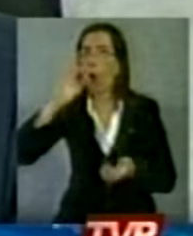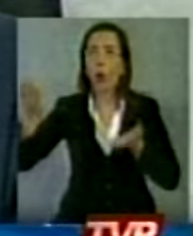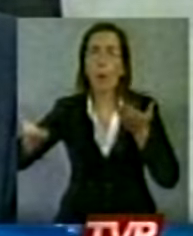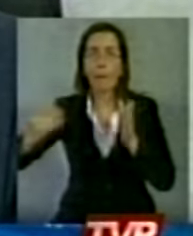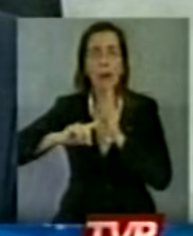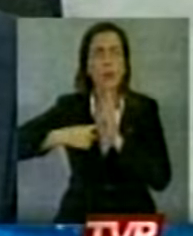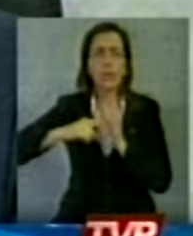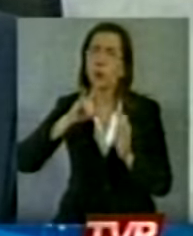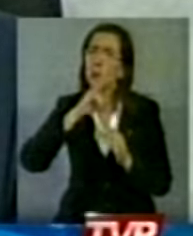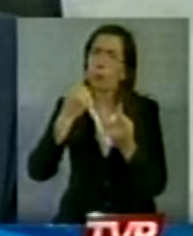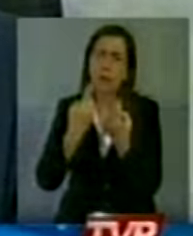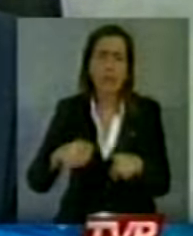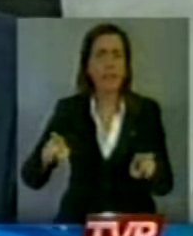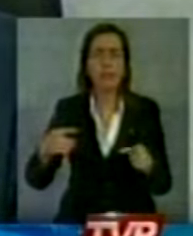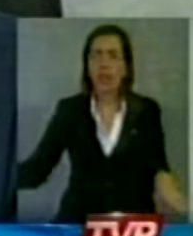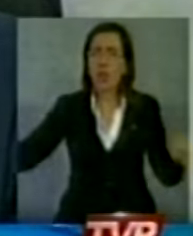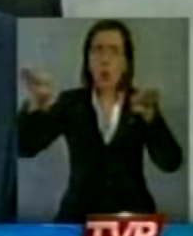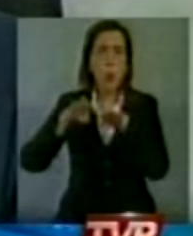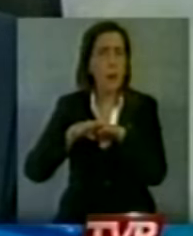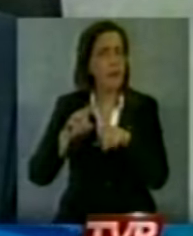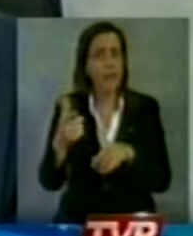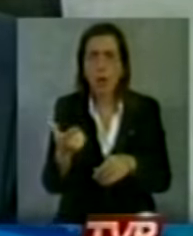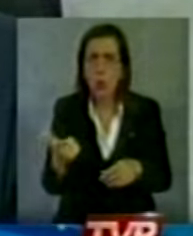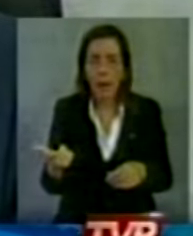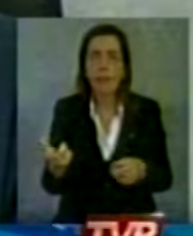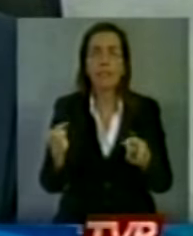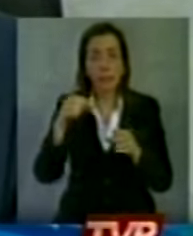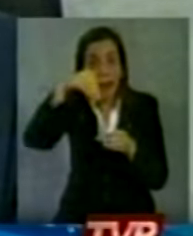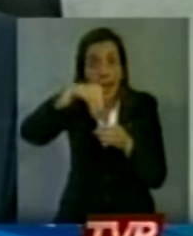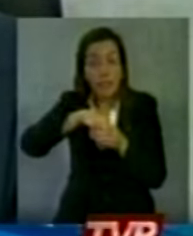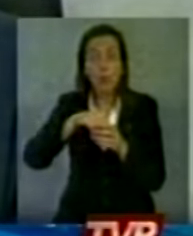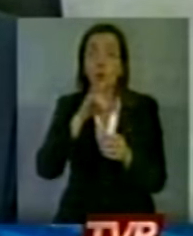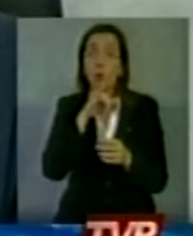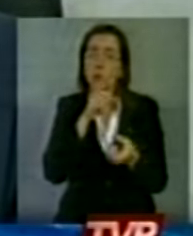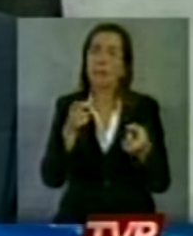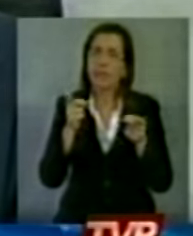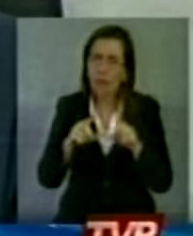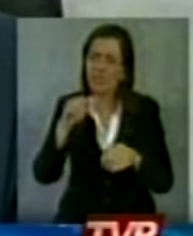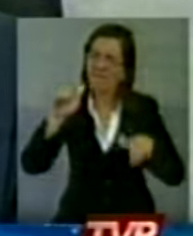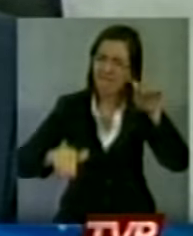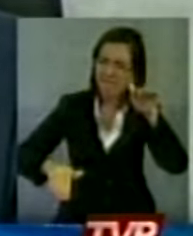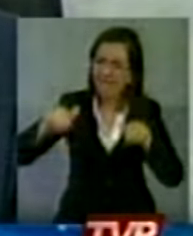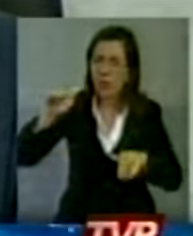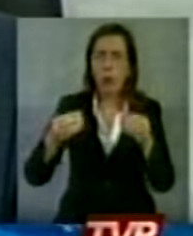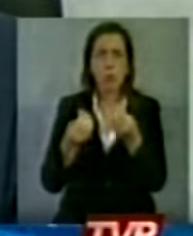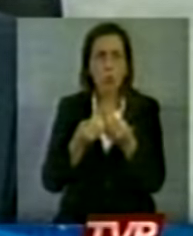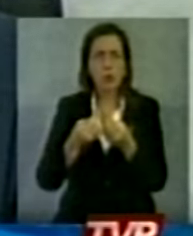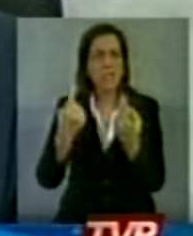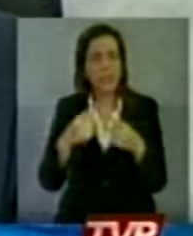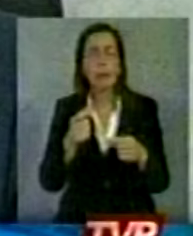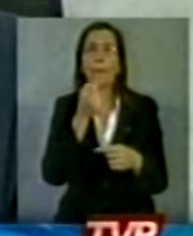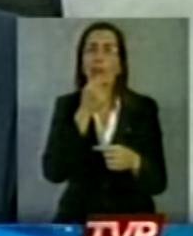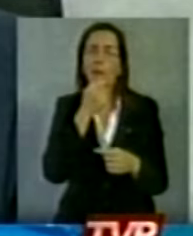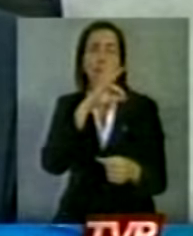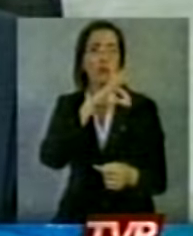Aires. Desigualdad que también se manifiesta en su propio territorio, cuando se observan las diferencias en el nivel de ingreso,